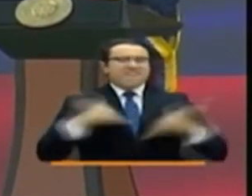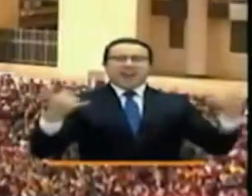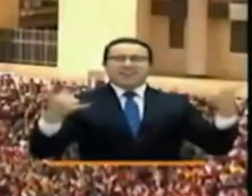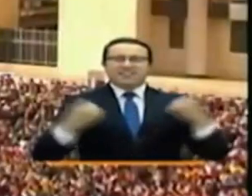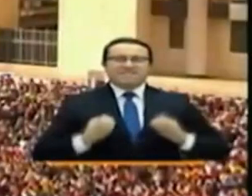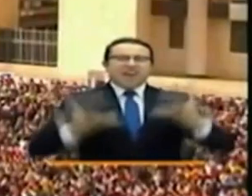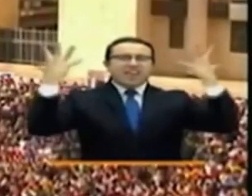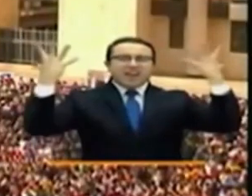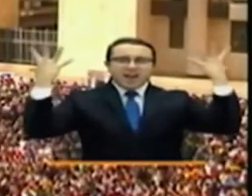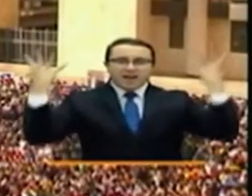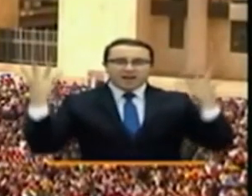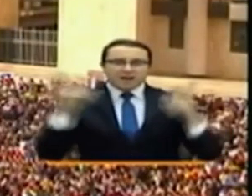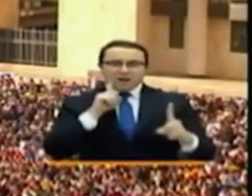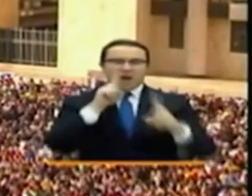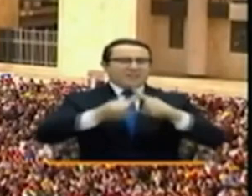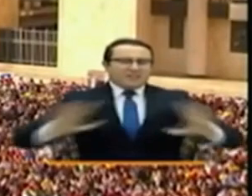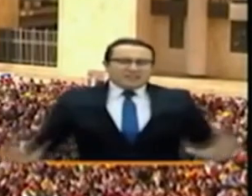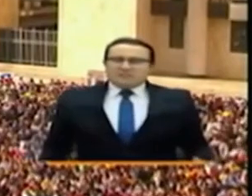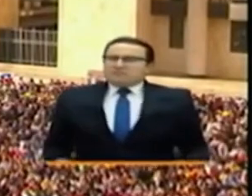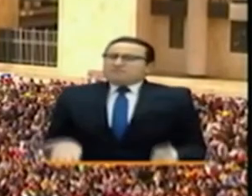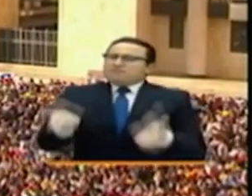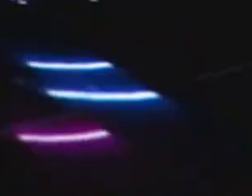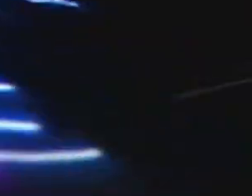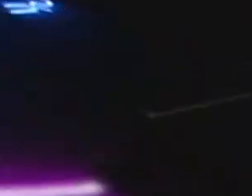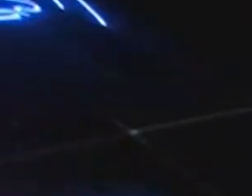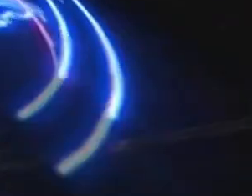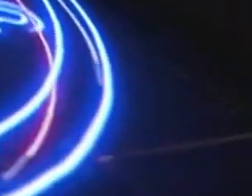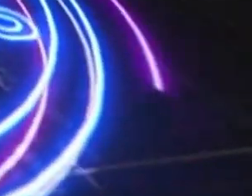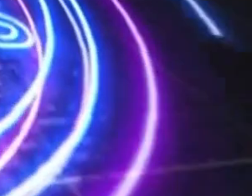que la dicha y el progreso sean nuestra identidad.